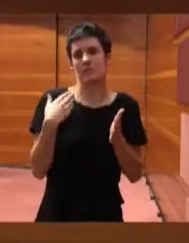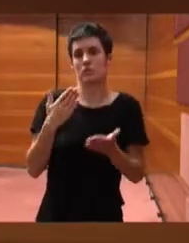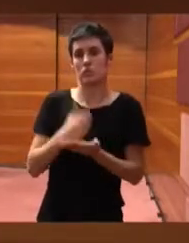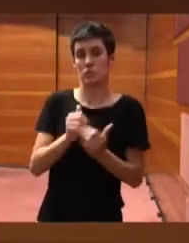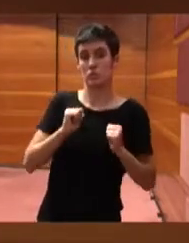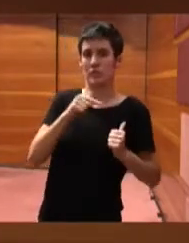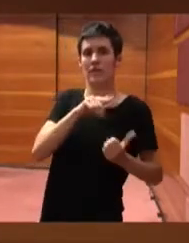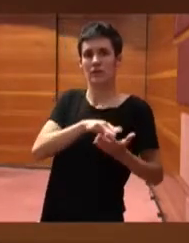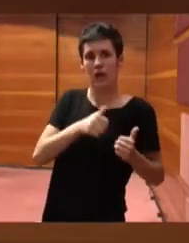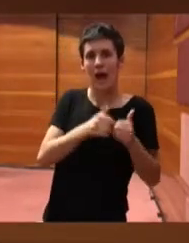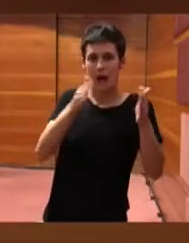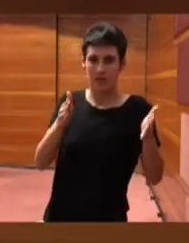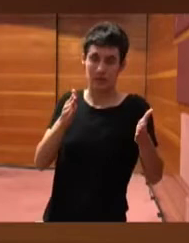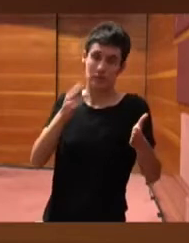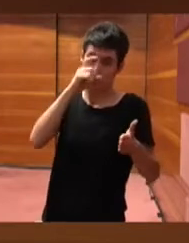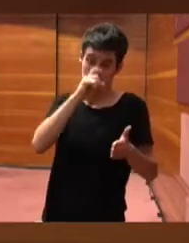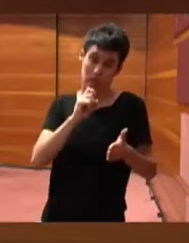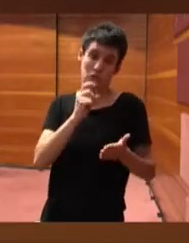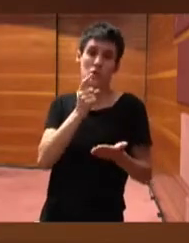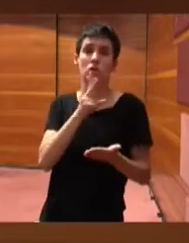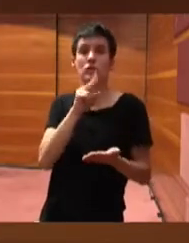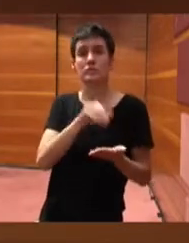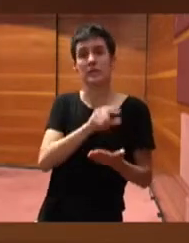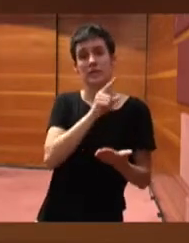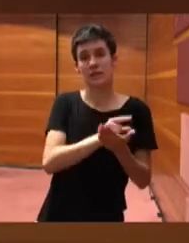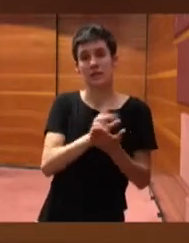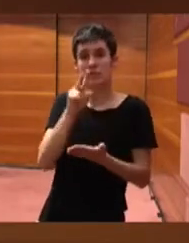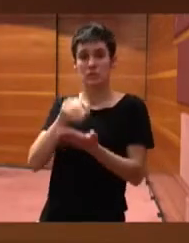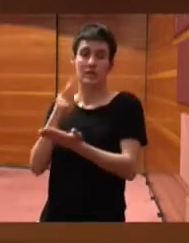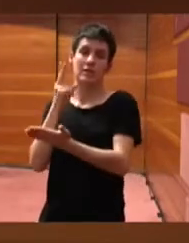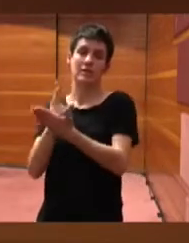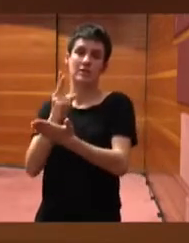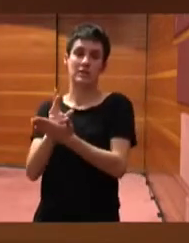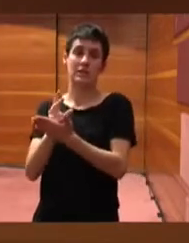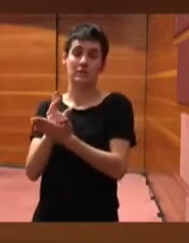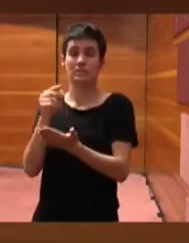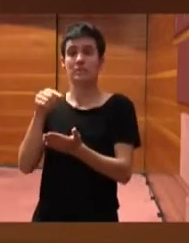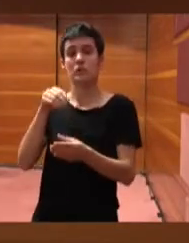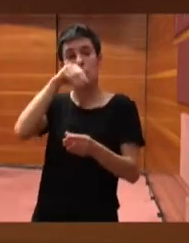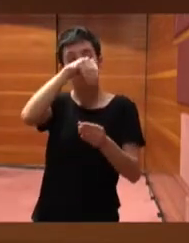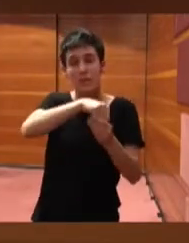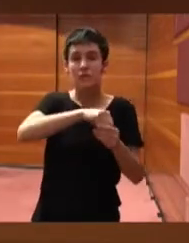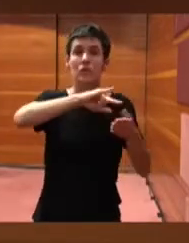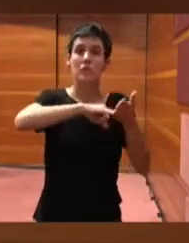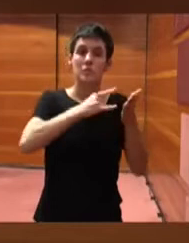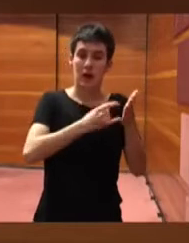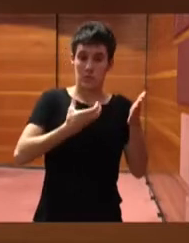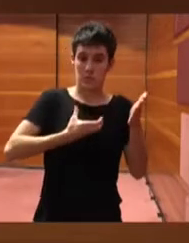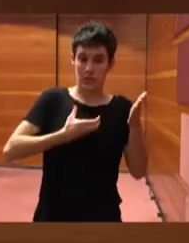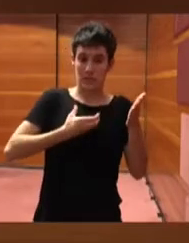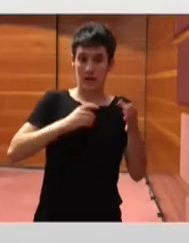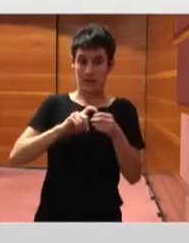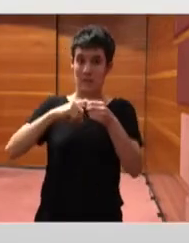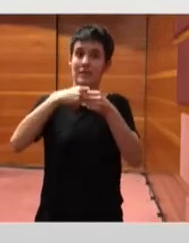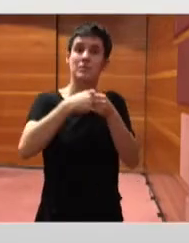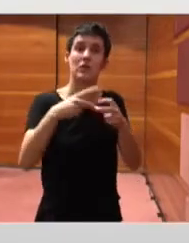curso académico 2016-2017 como una de las actuaciones acordadas dentro del Plan Municipal de